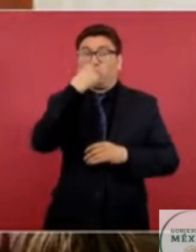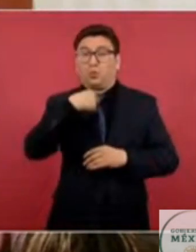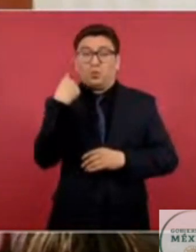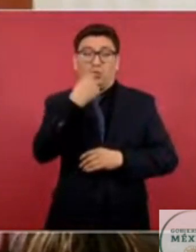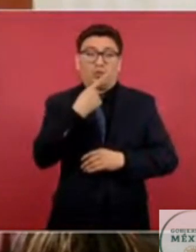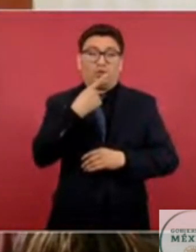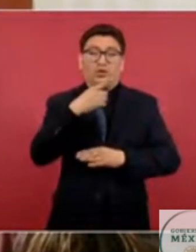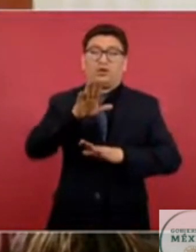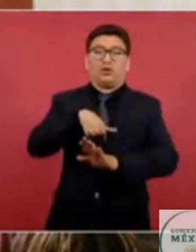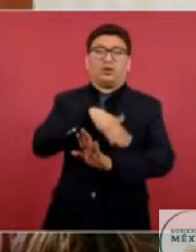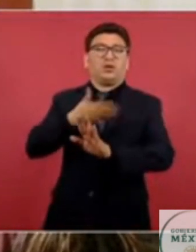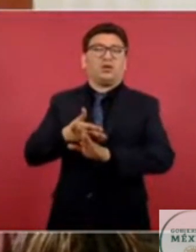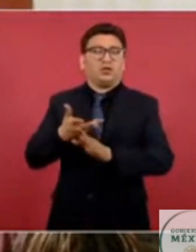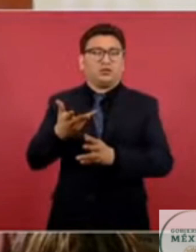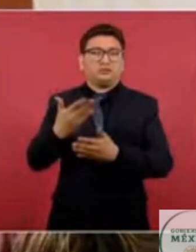contra la reforma